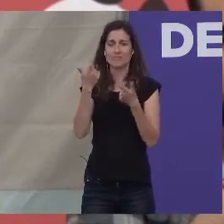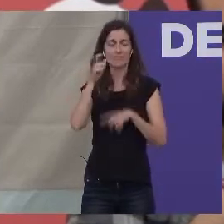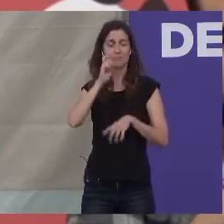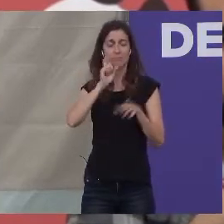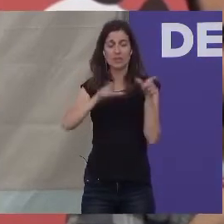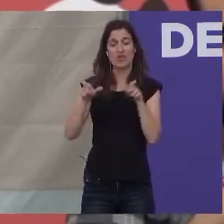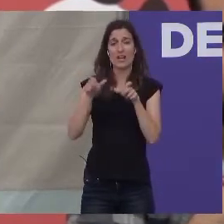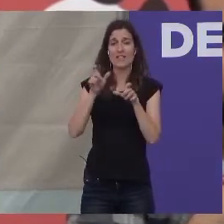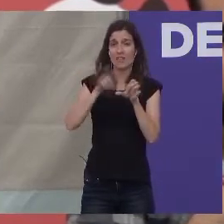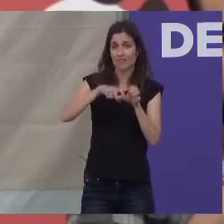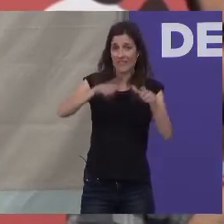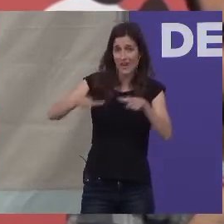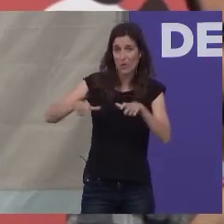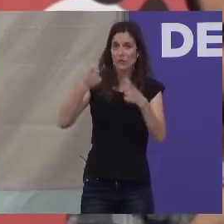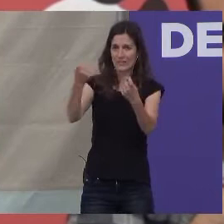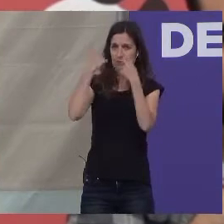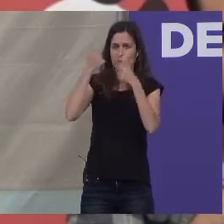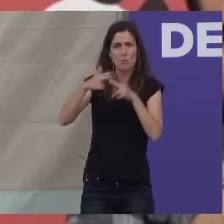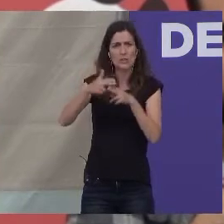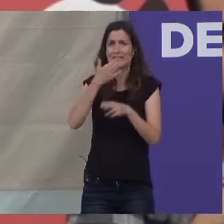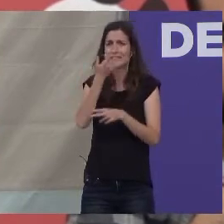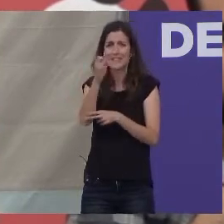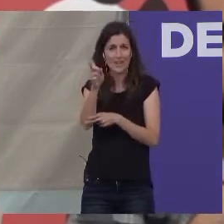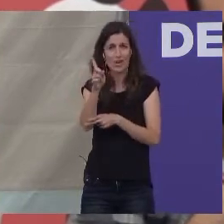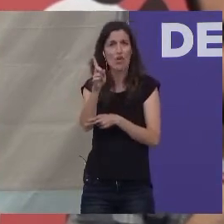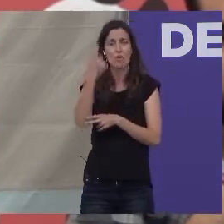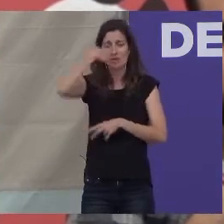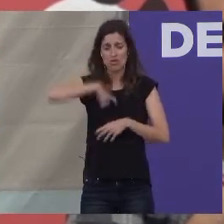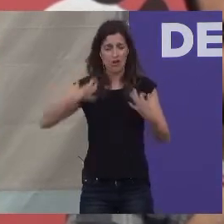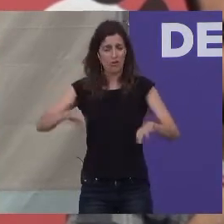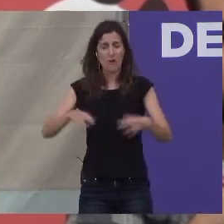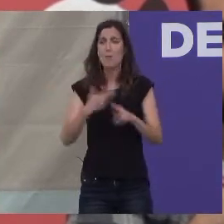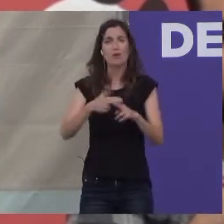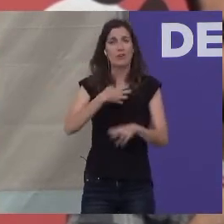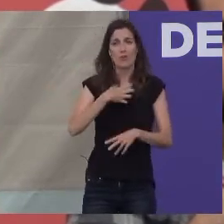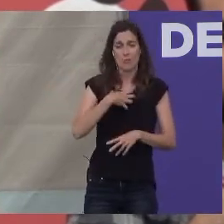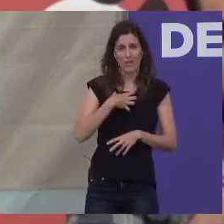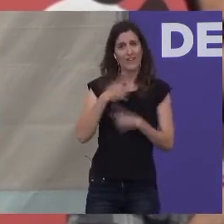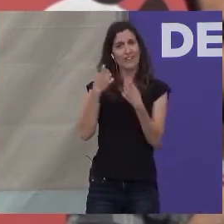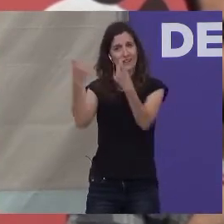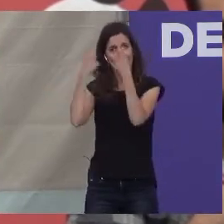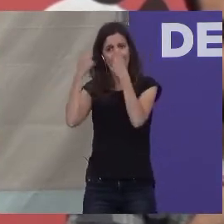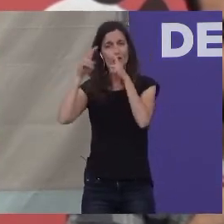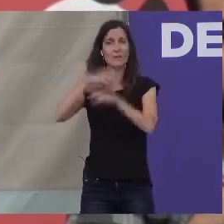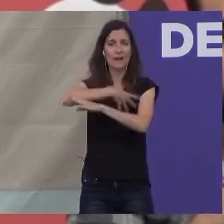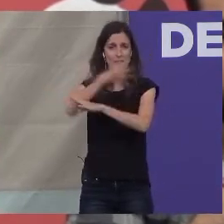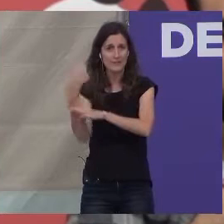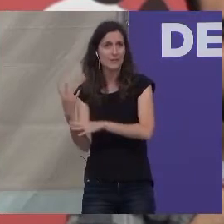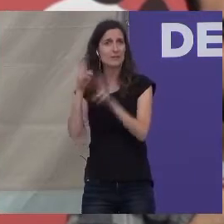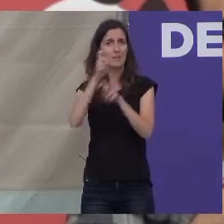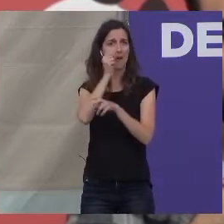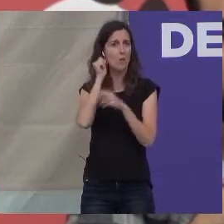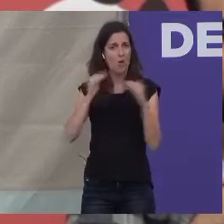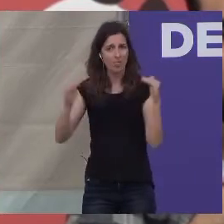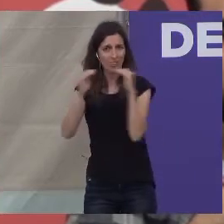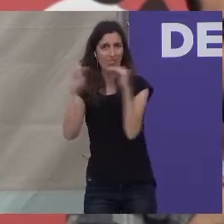formación política no podemos ser gente corriente haciendo política. Necesitamos formación en LGTBI, en igualdad,